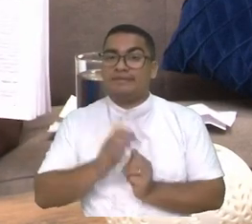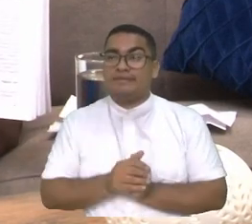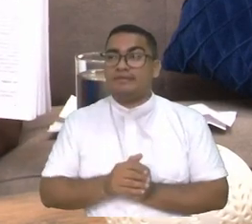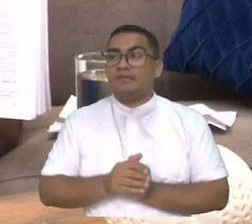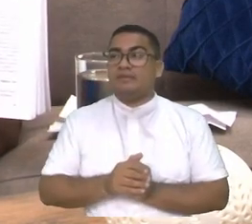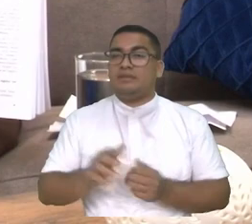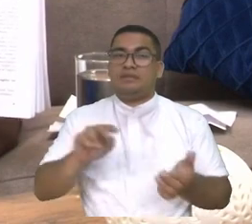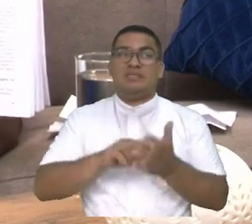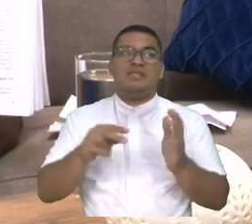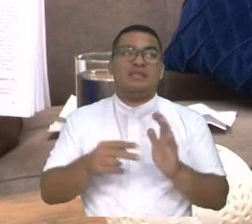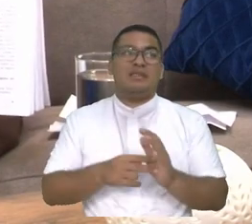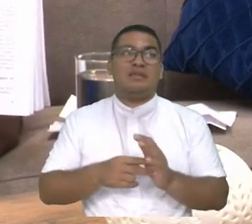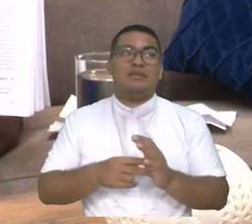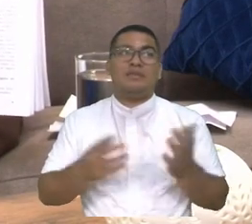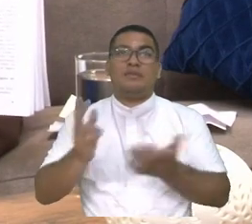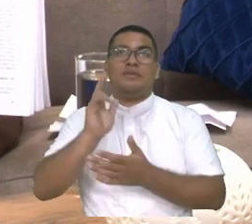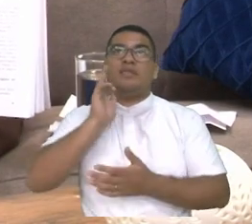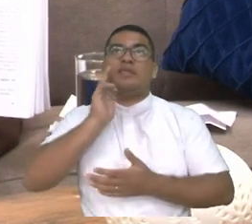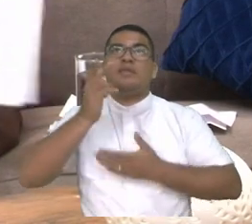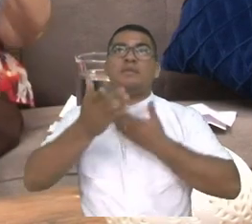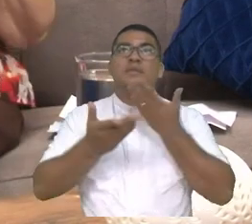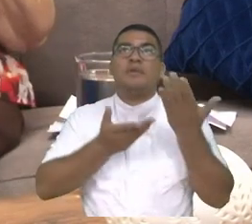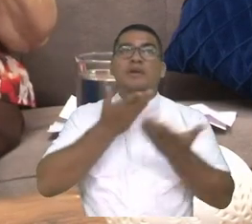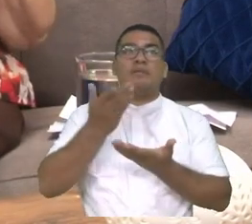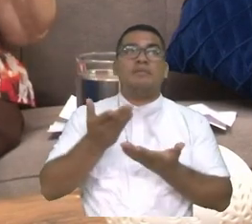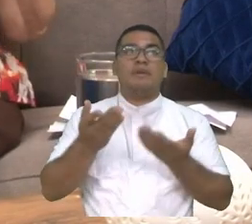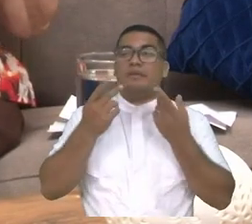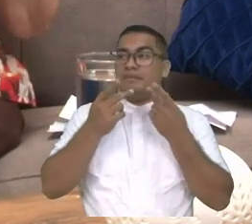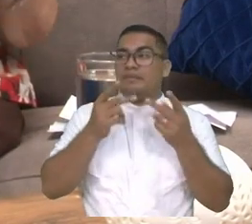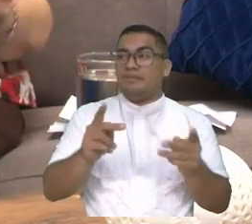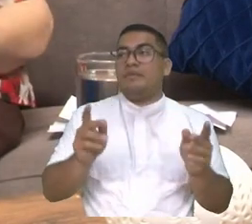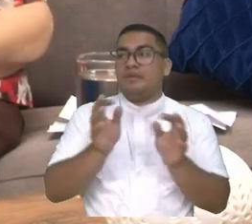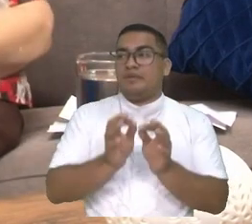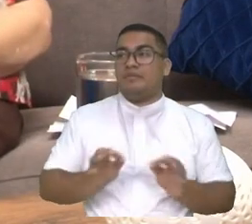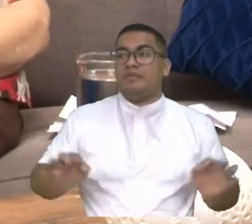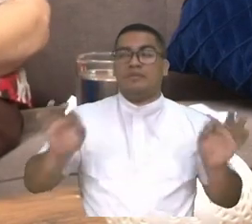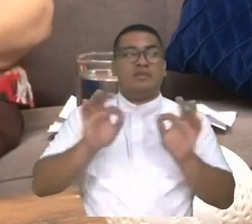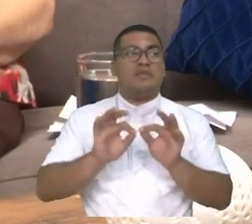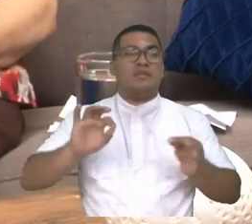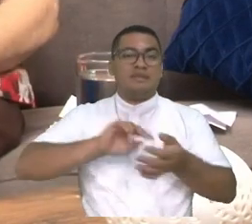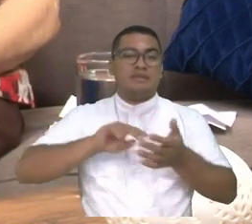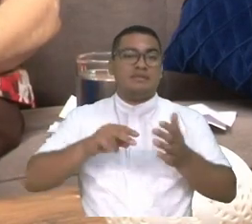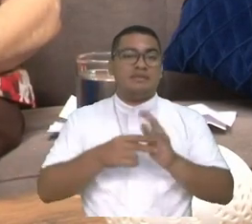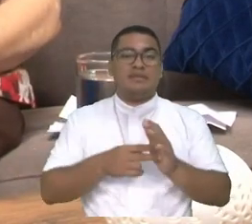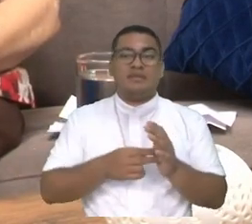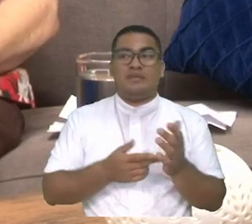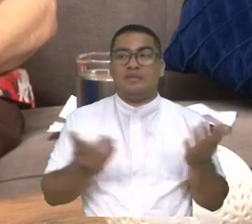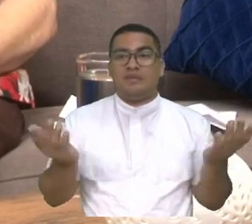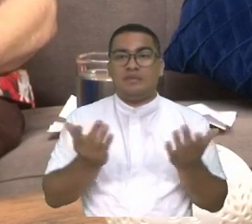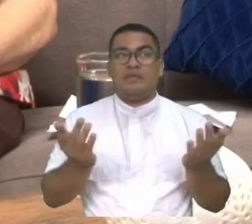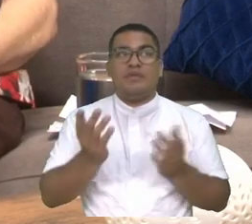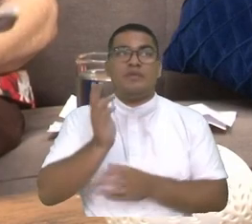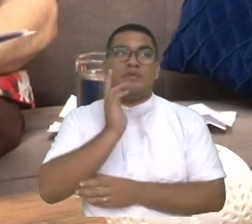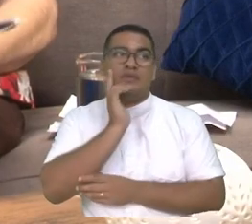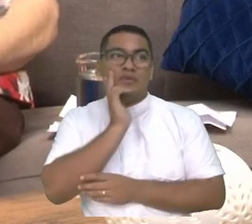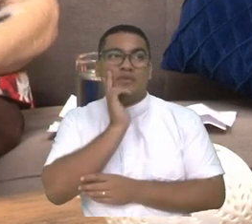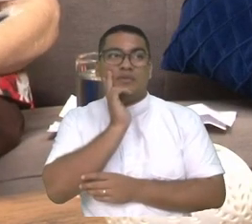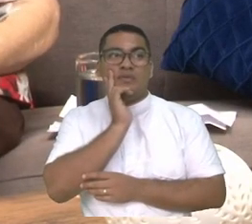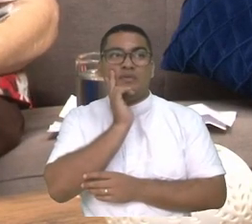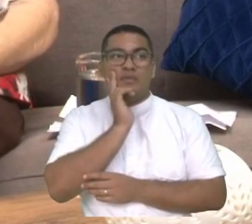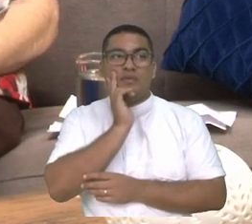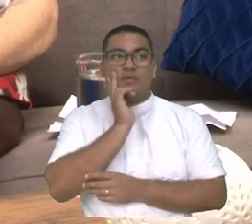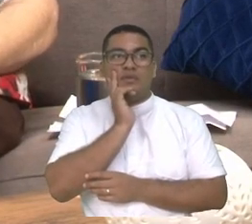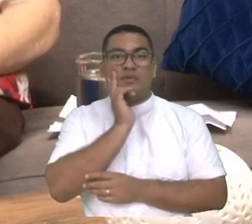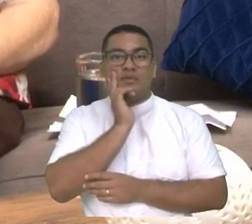a recitar los poemas de Rubén Darío, sino que la significancia que tuvo Rubén Darío en nuestra